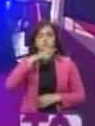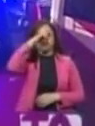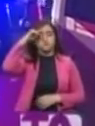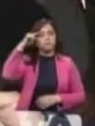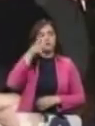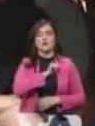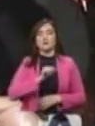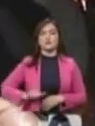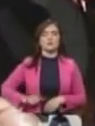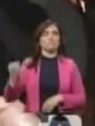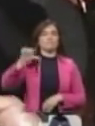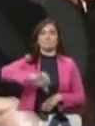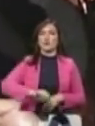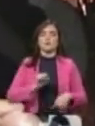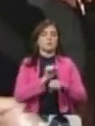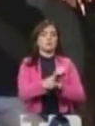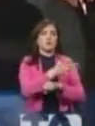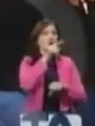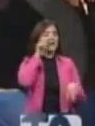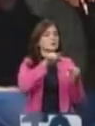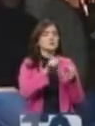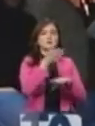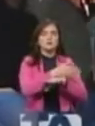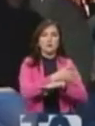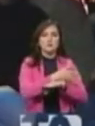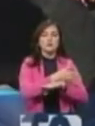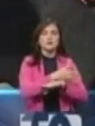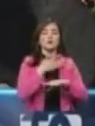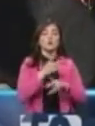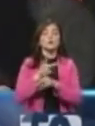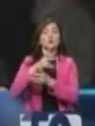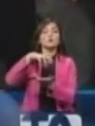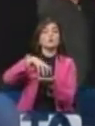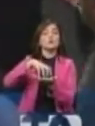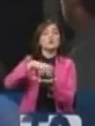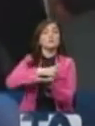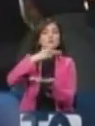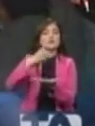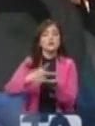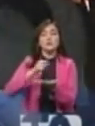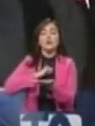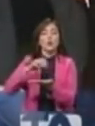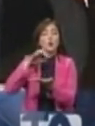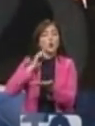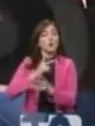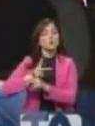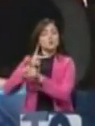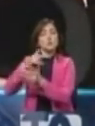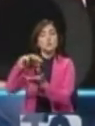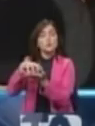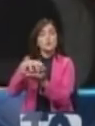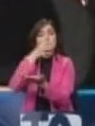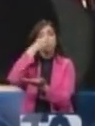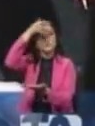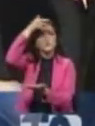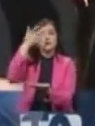de los Áchilas. Rechazo al incumplimiento que los GATS de un acta que se firmó el 25 de abril, donde ya se establecieron